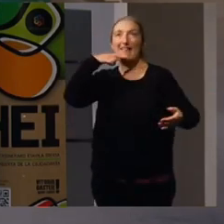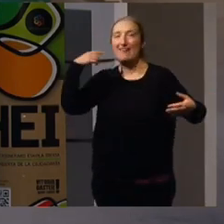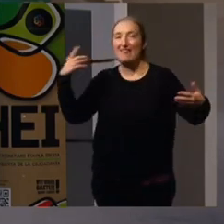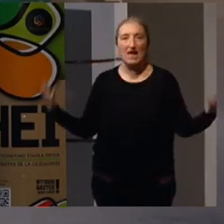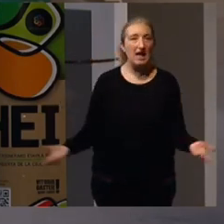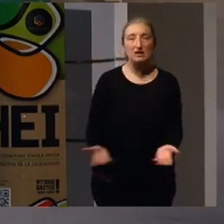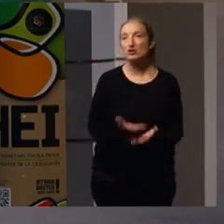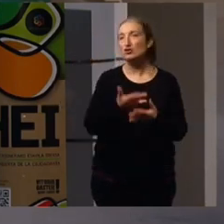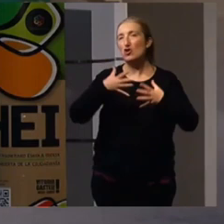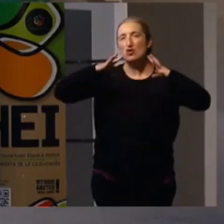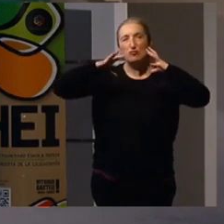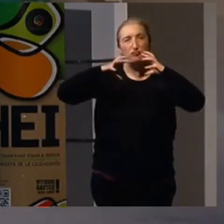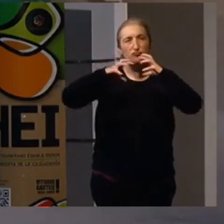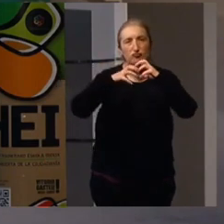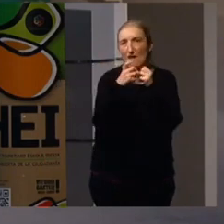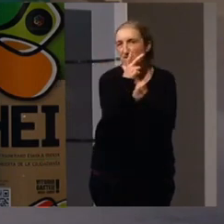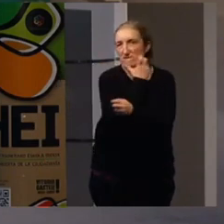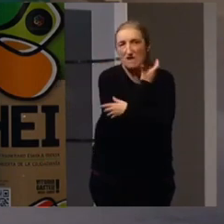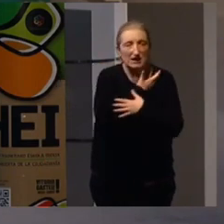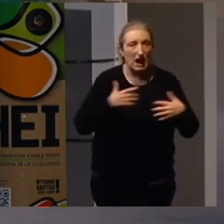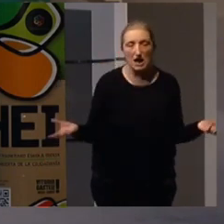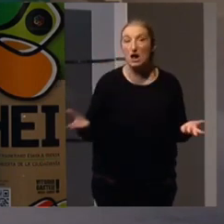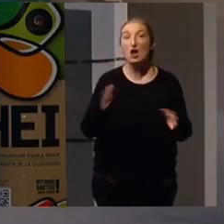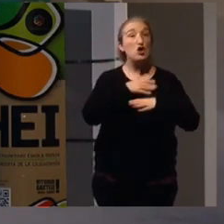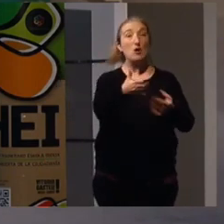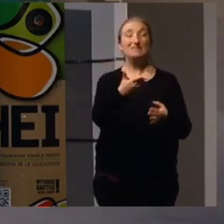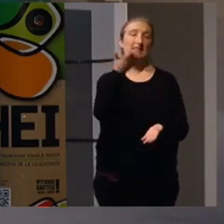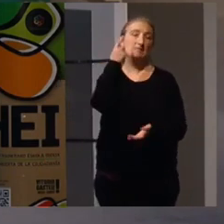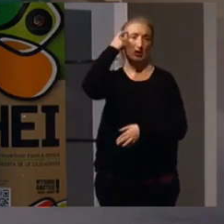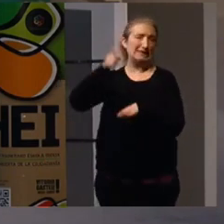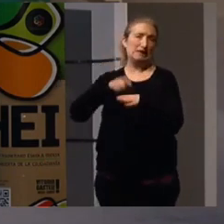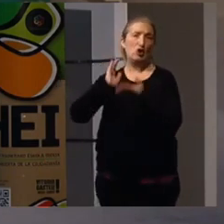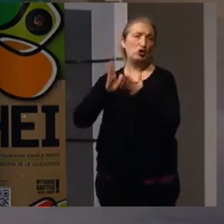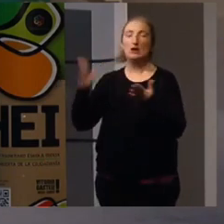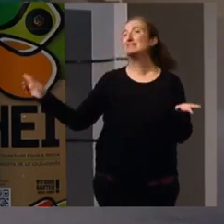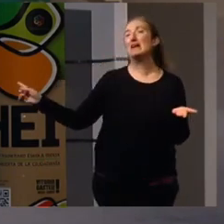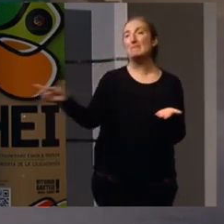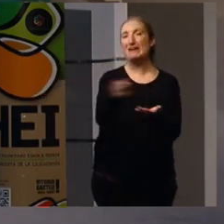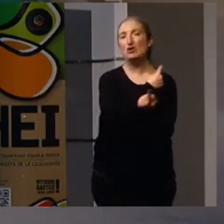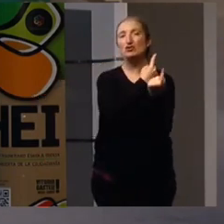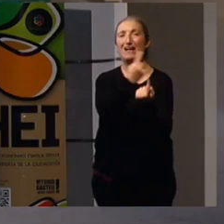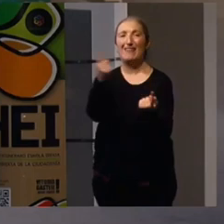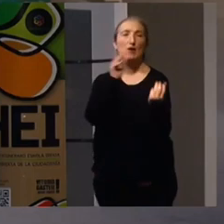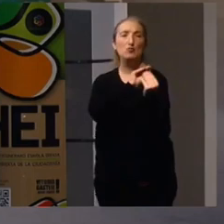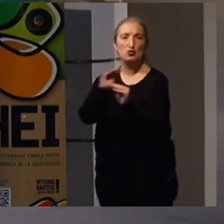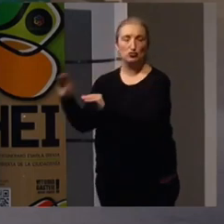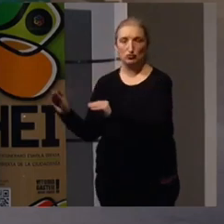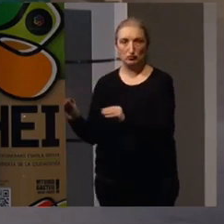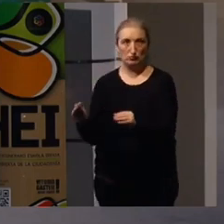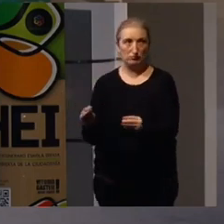anchas, el mundo puede ser una trituradora, no pasa nada porque vamos a poner un terapeuta para todos. Pues, vale,